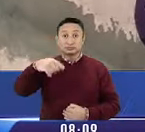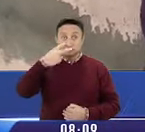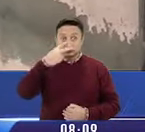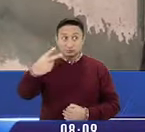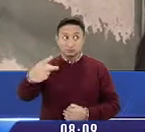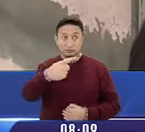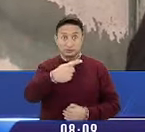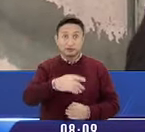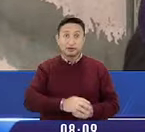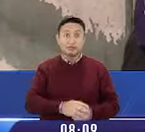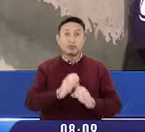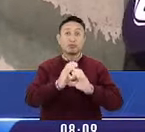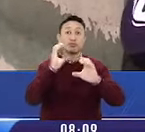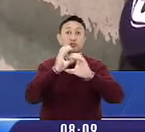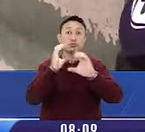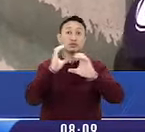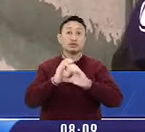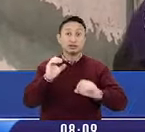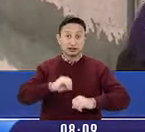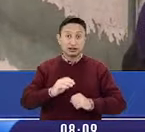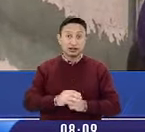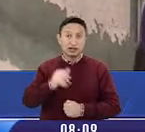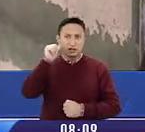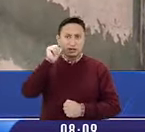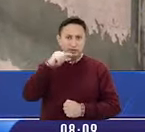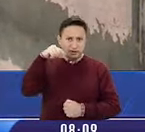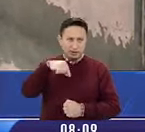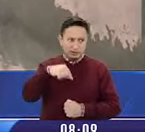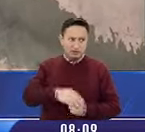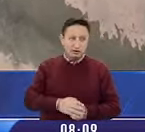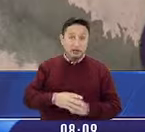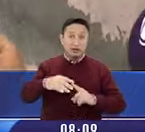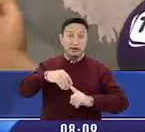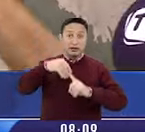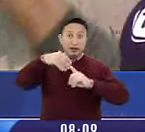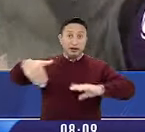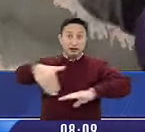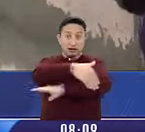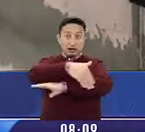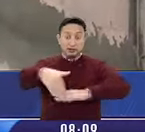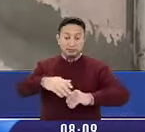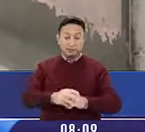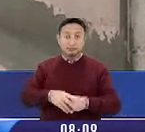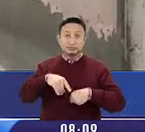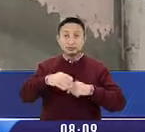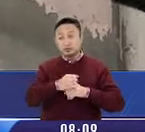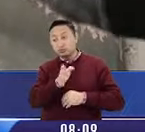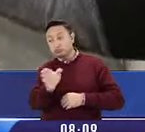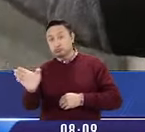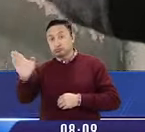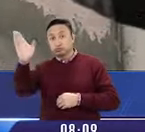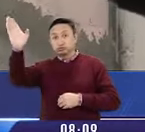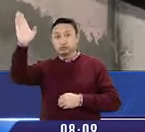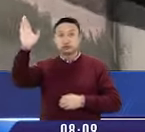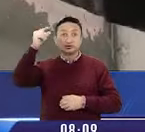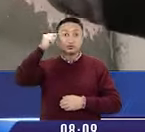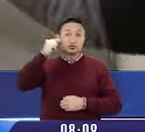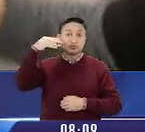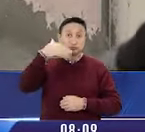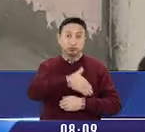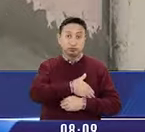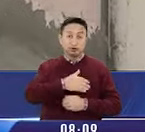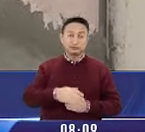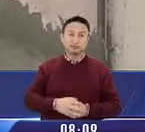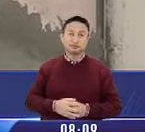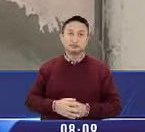ve, pasan buses de transporte urbano y se ha vuelto una calle principal porque por aquí se puede acceder a la avenida Simón